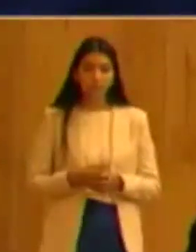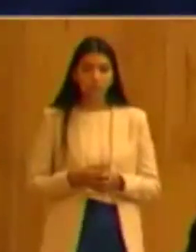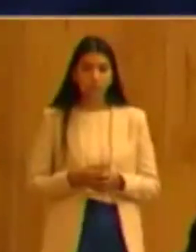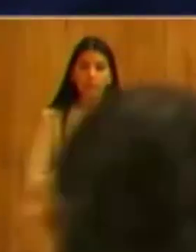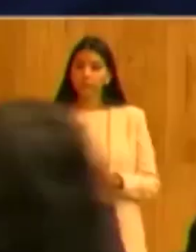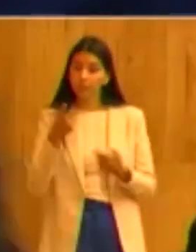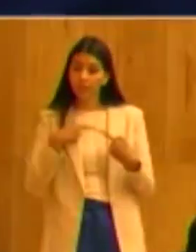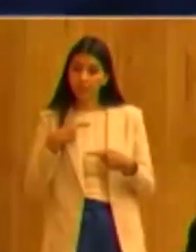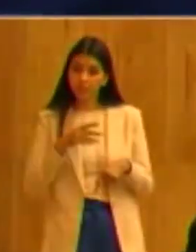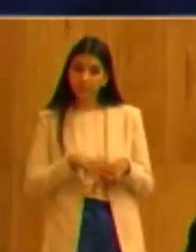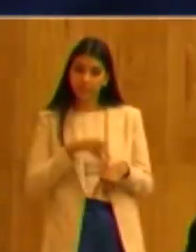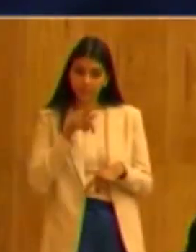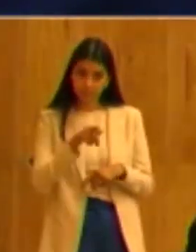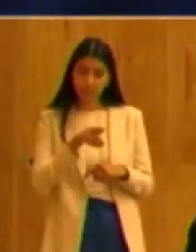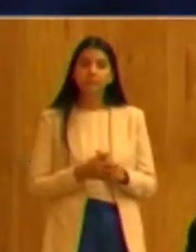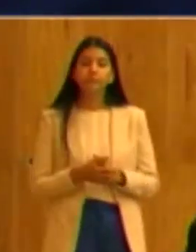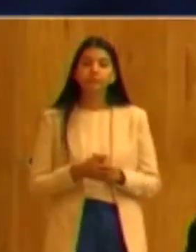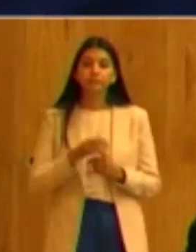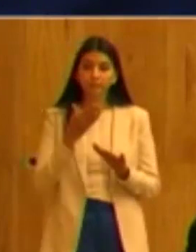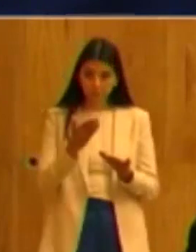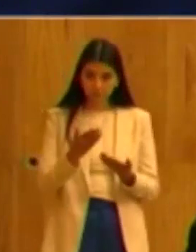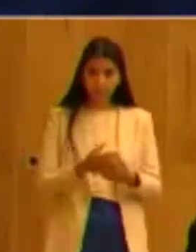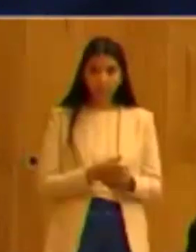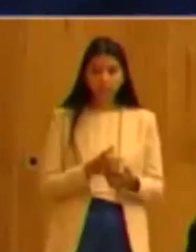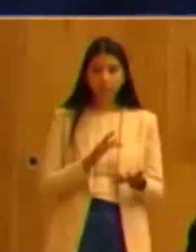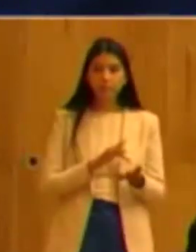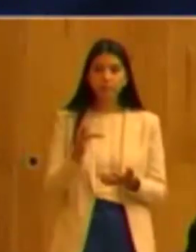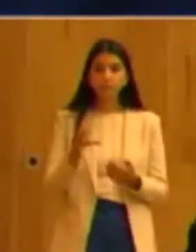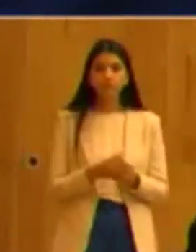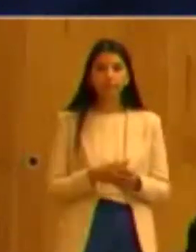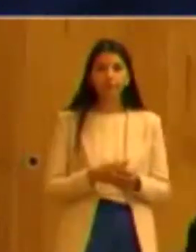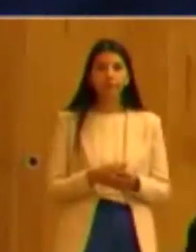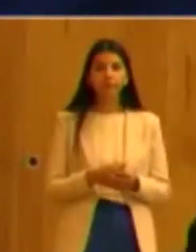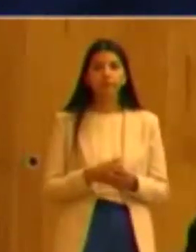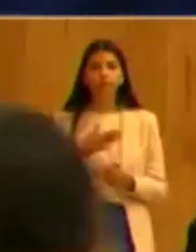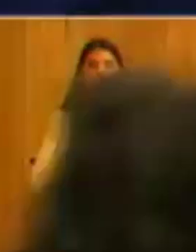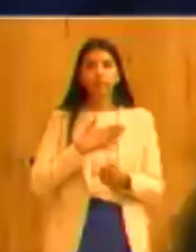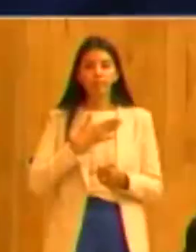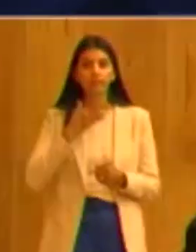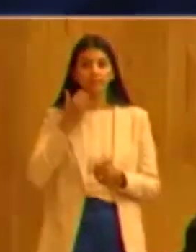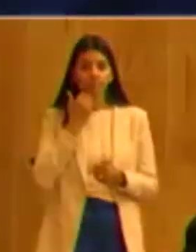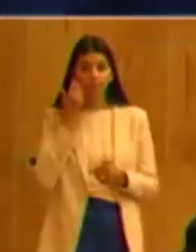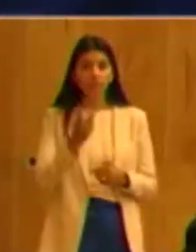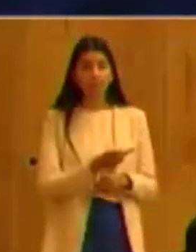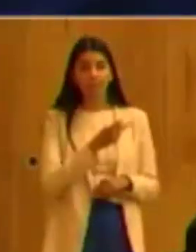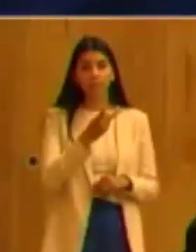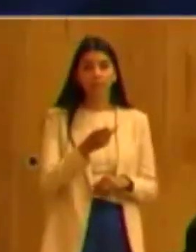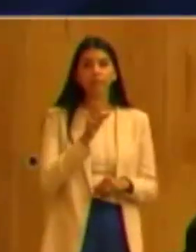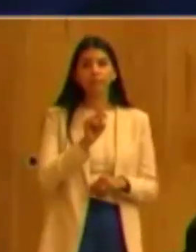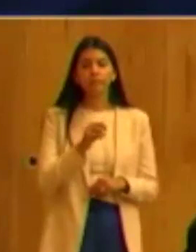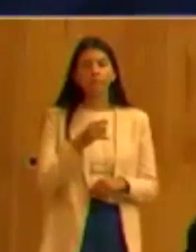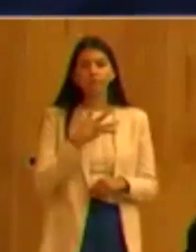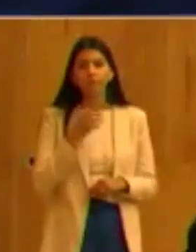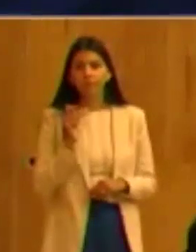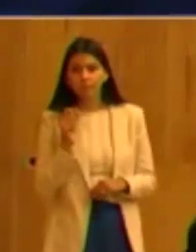Hay una persona más en público. Adelante. Gracias. Yo quisiera preguntarle si existe